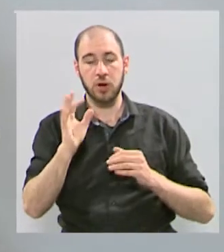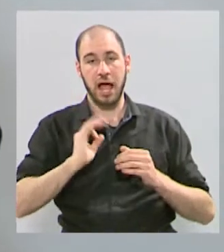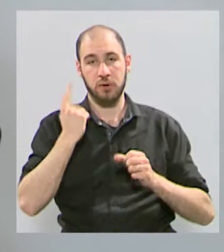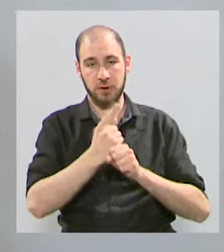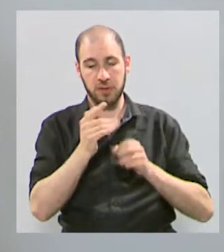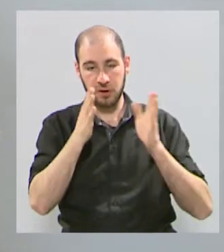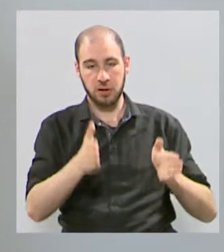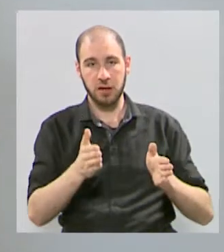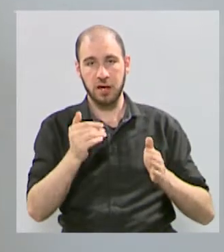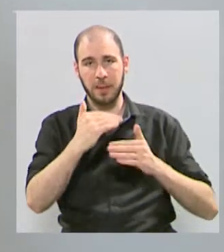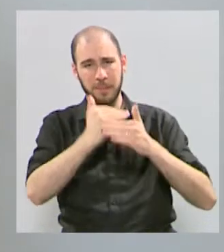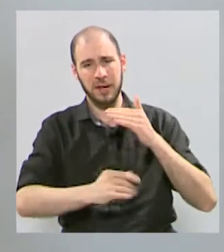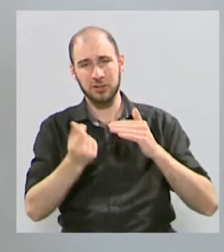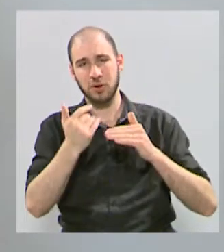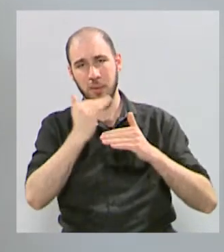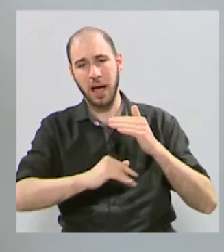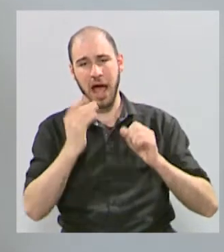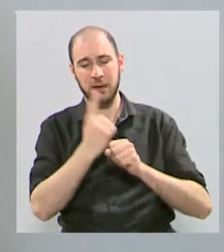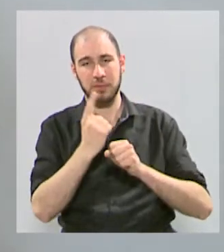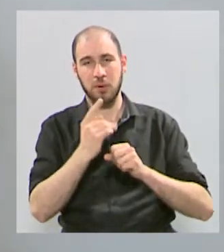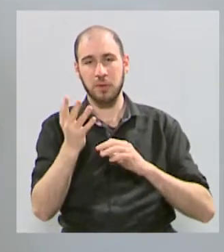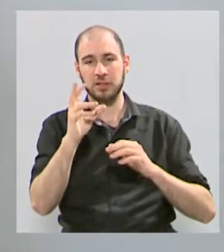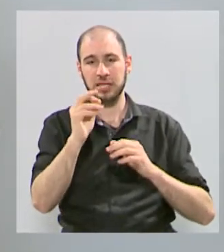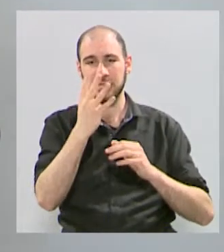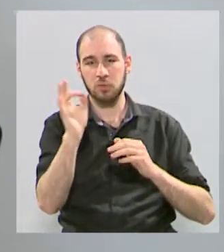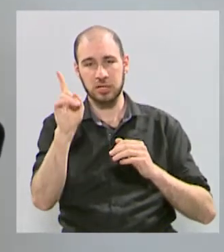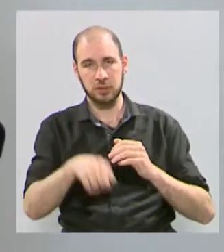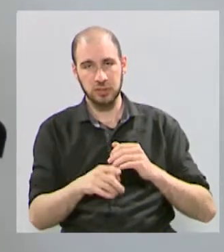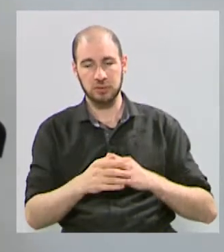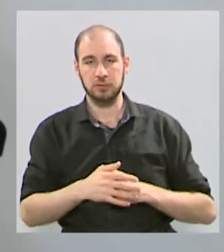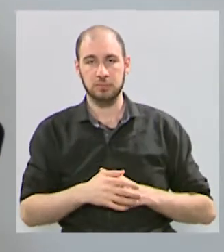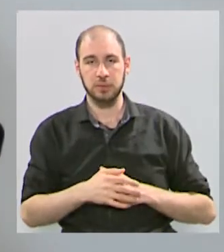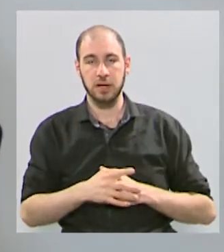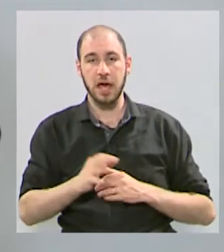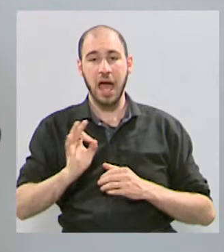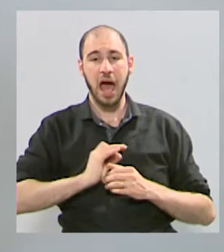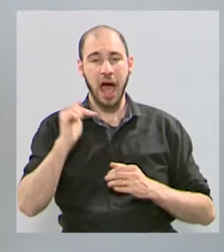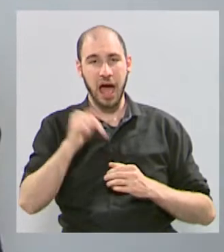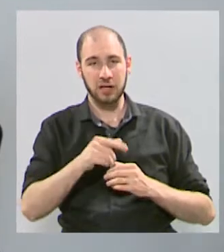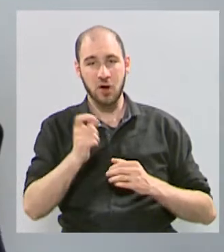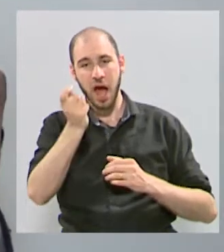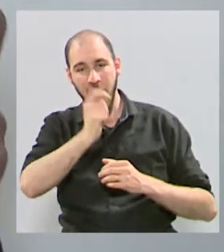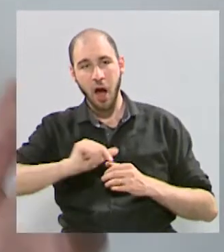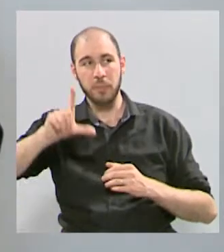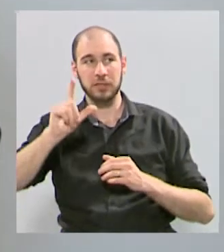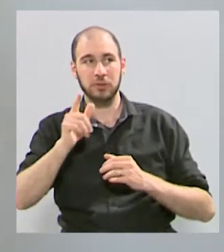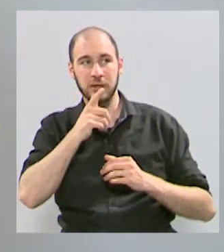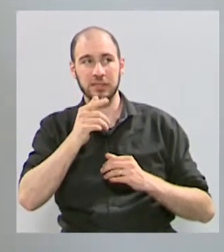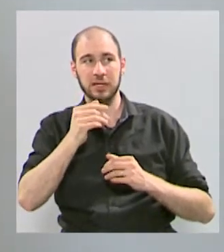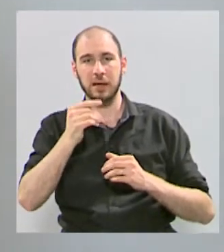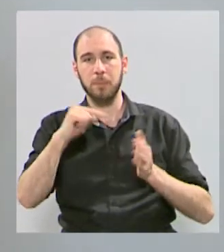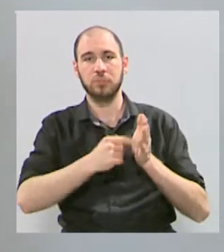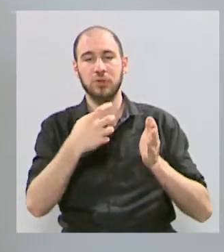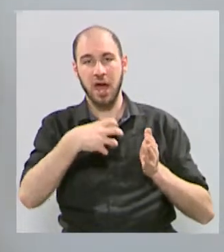este gobierno cerró muy por debajo de la inflación del primer año, que fue entre el 30 y el 40%, y fue el año más del aumento, entre comillas, con el